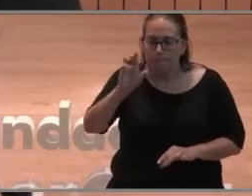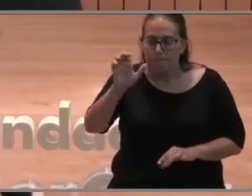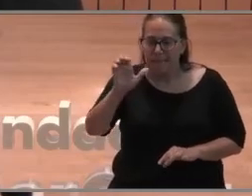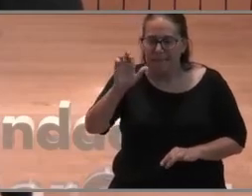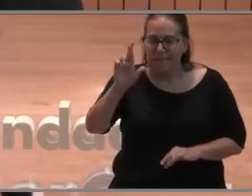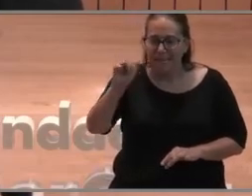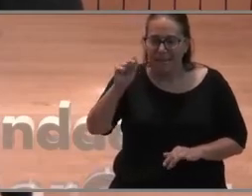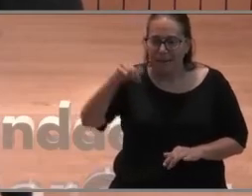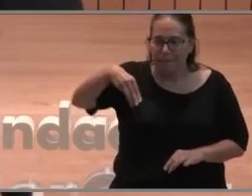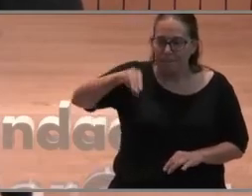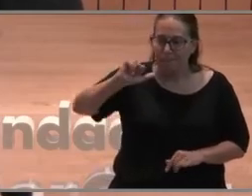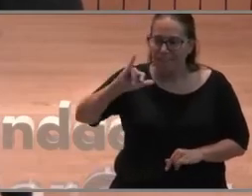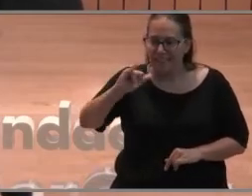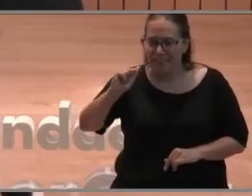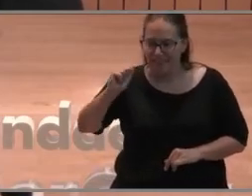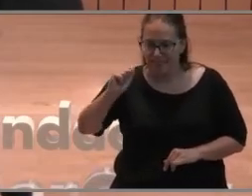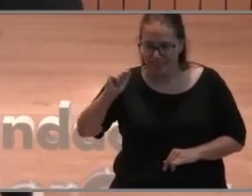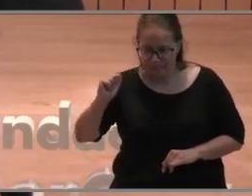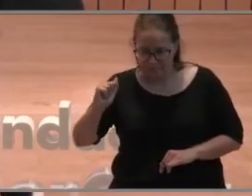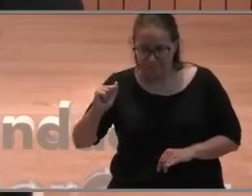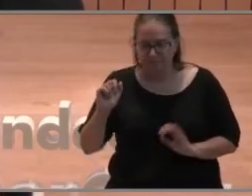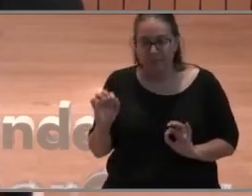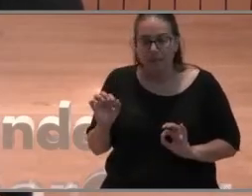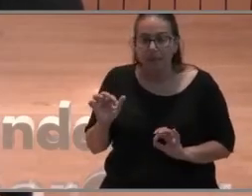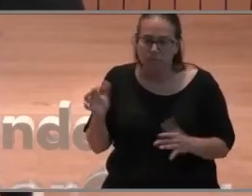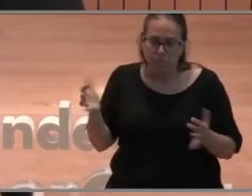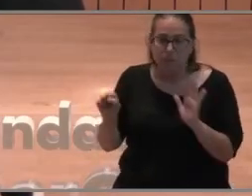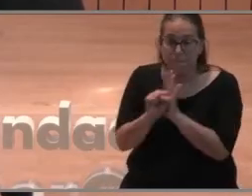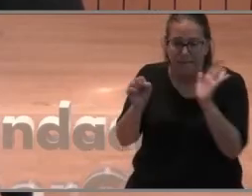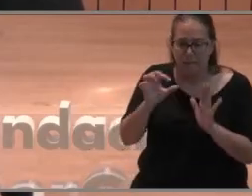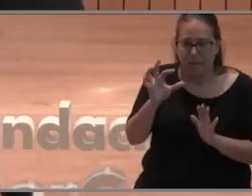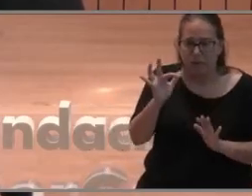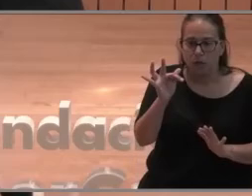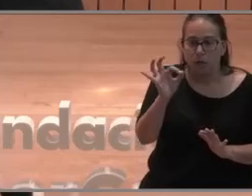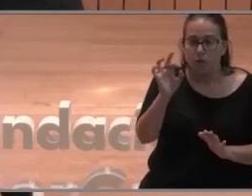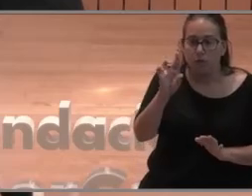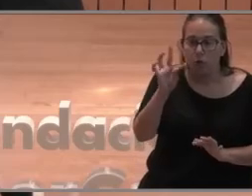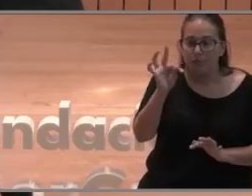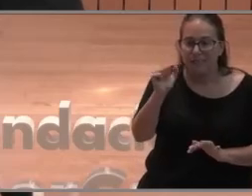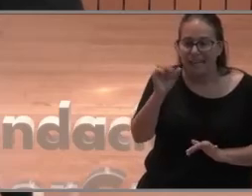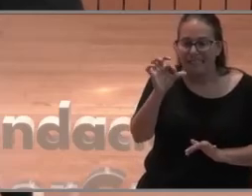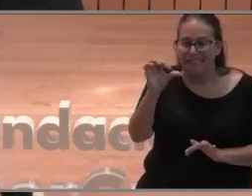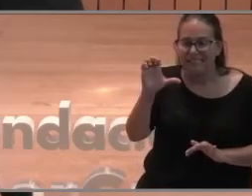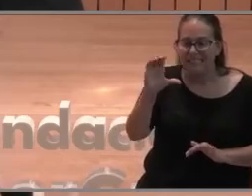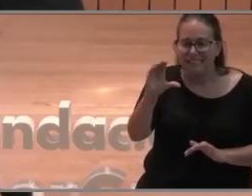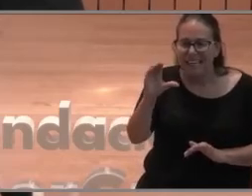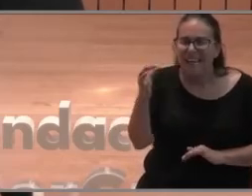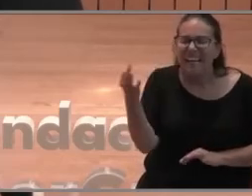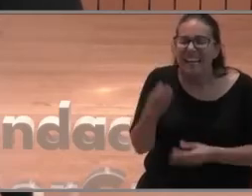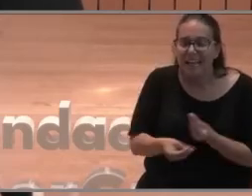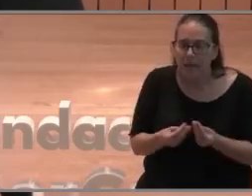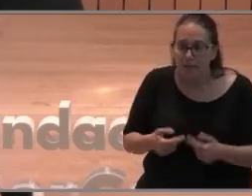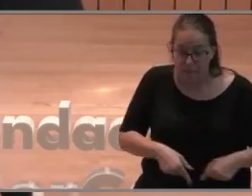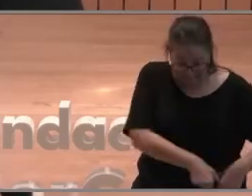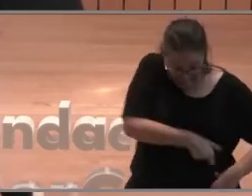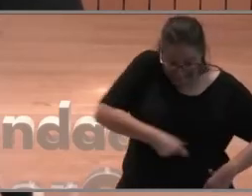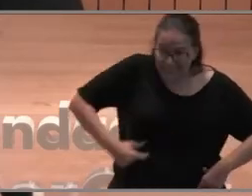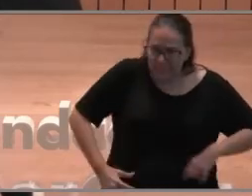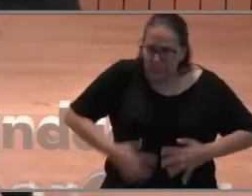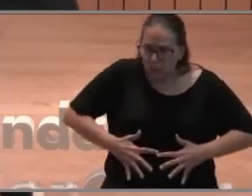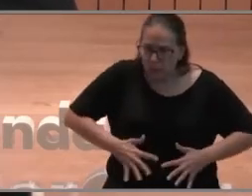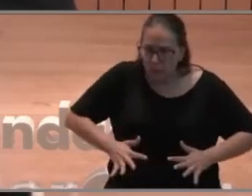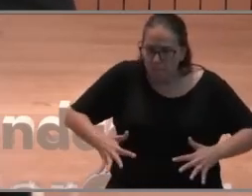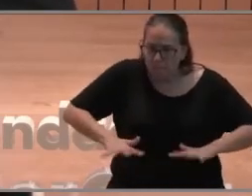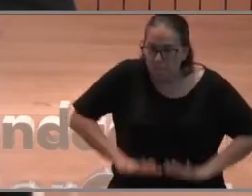comercial. El Fortasec lo que hace es parar el movimiento intestinal. Lo para. De manera